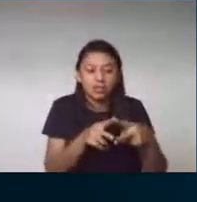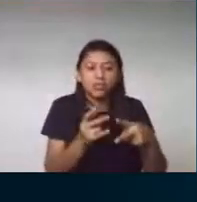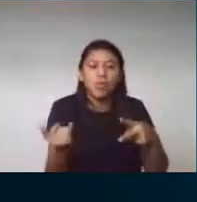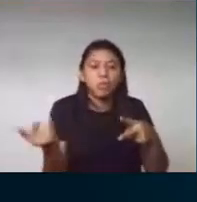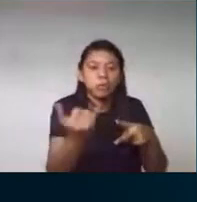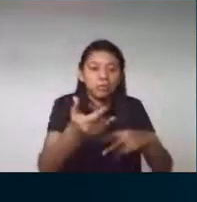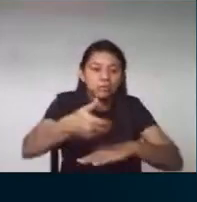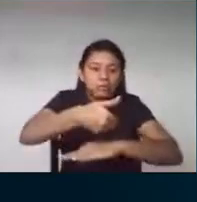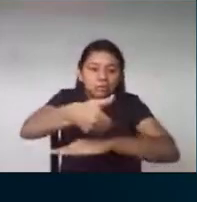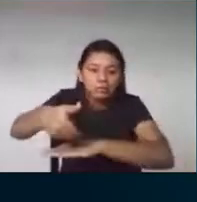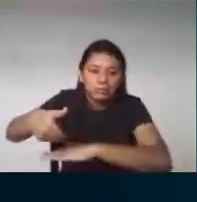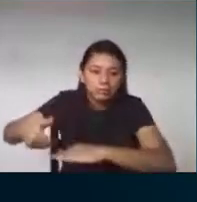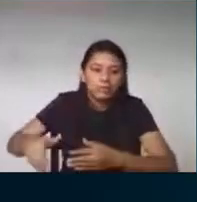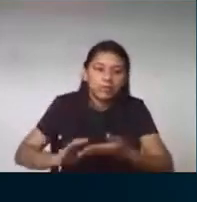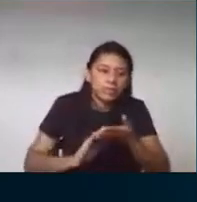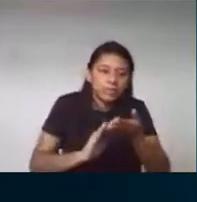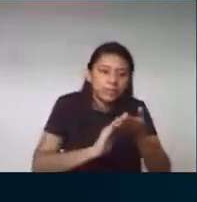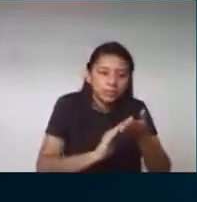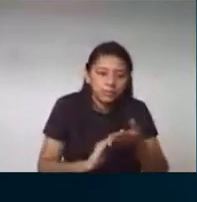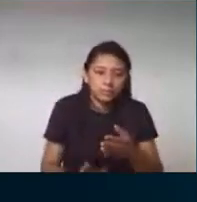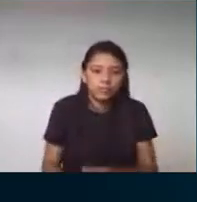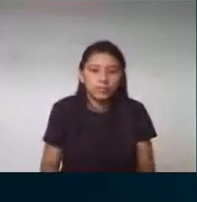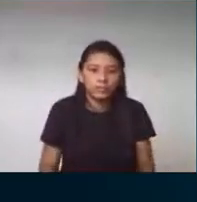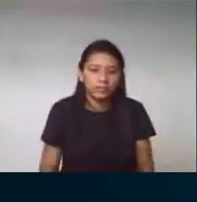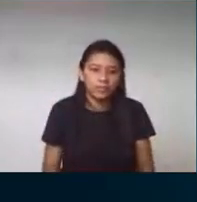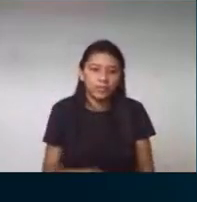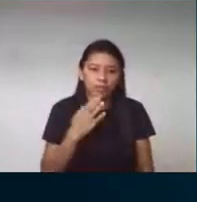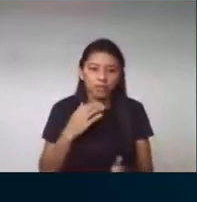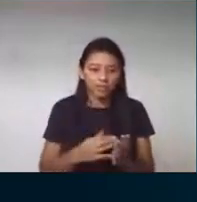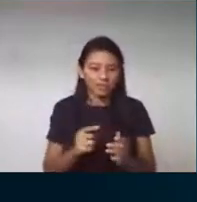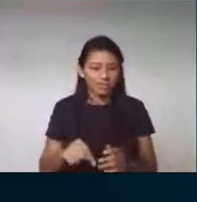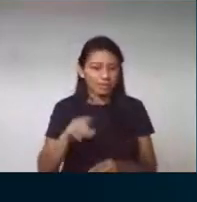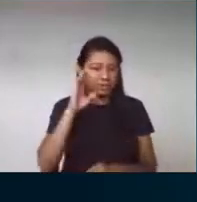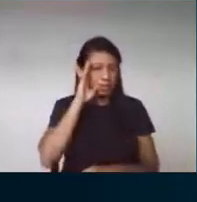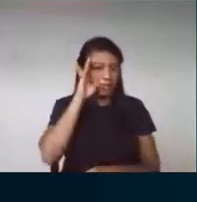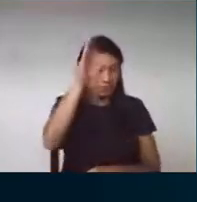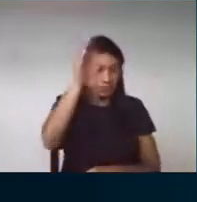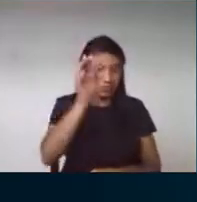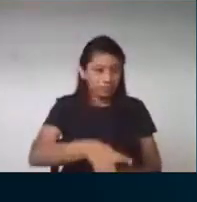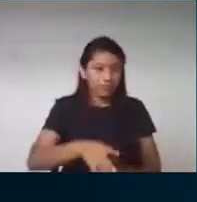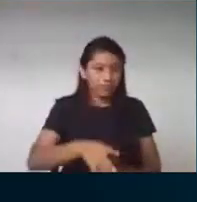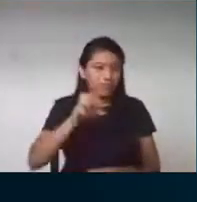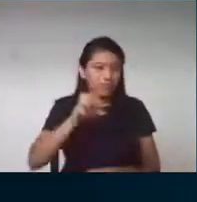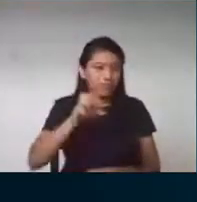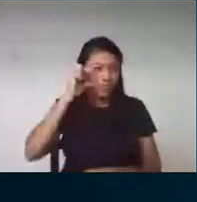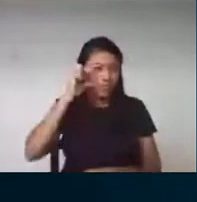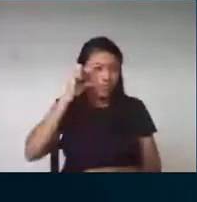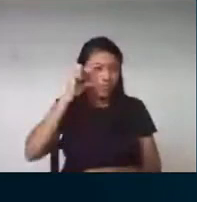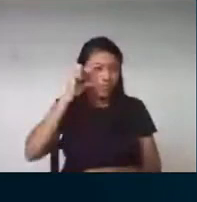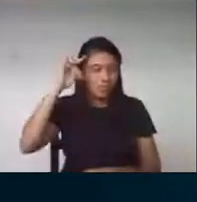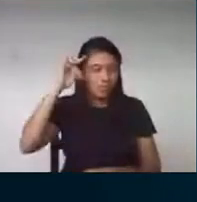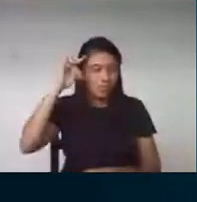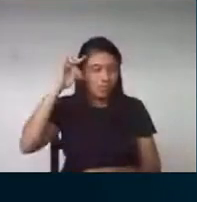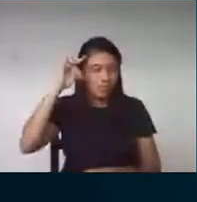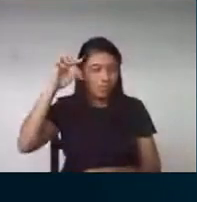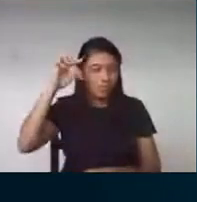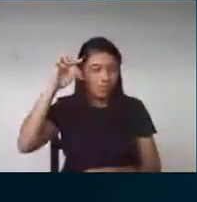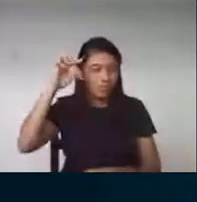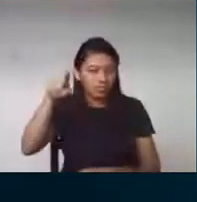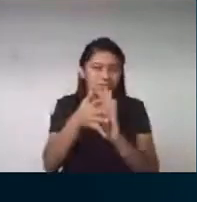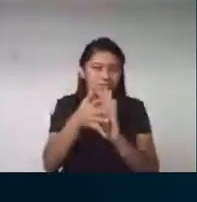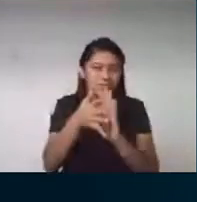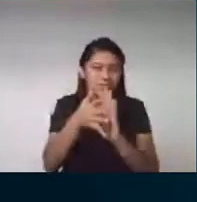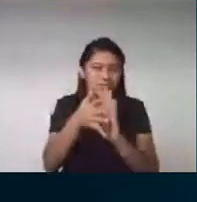el mercado a futuro. Por ejemplo, se ha estimado que la población colombiana va a crecer en un 6.35% de aquí al 2050, que